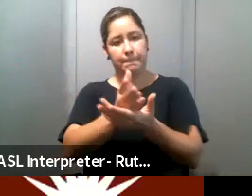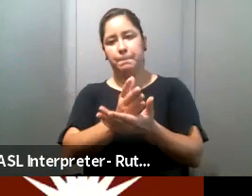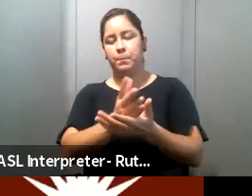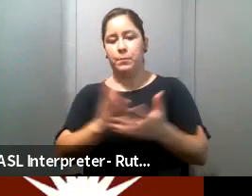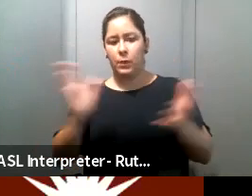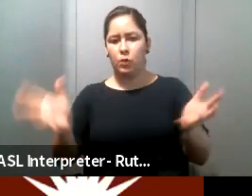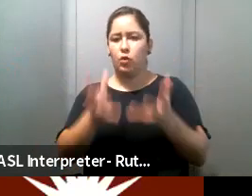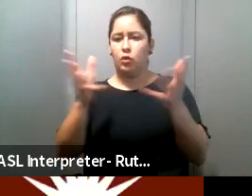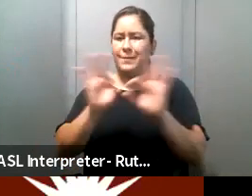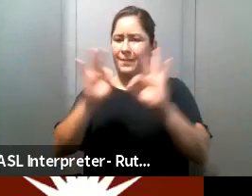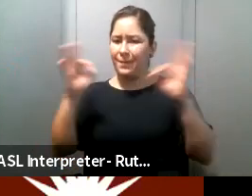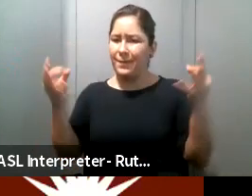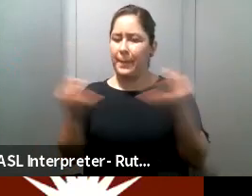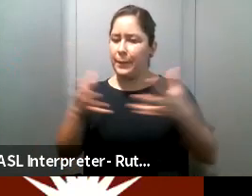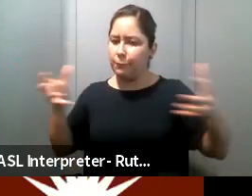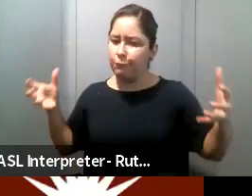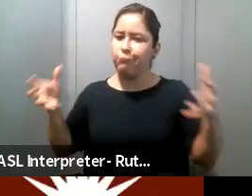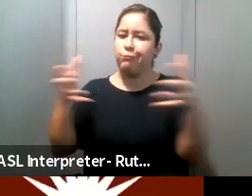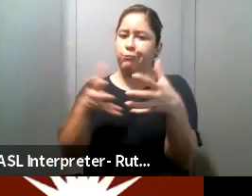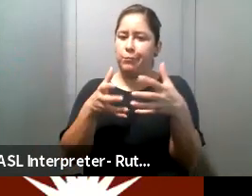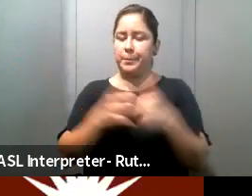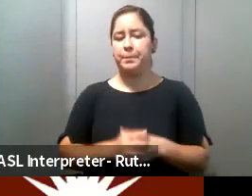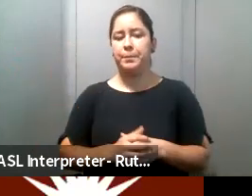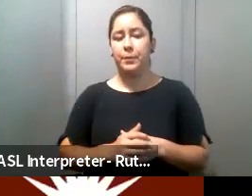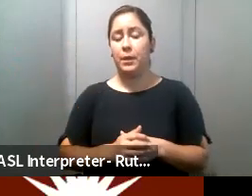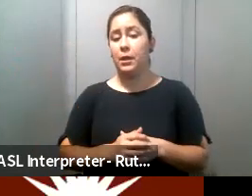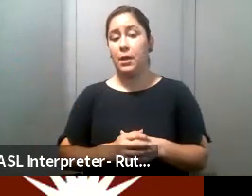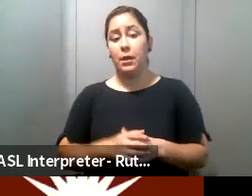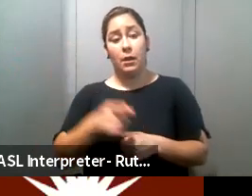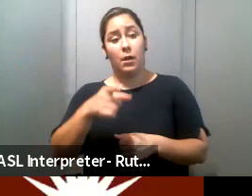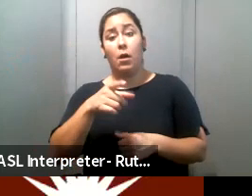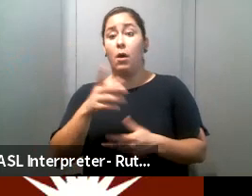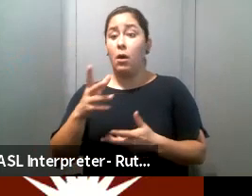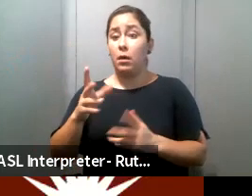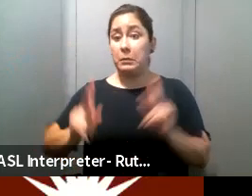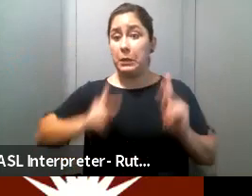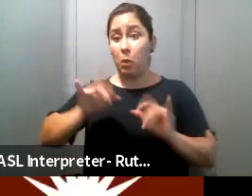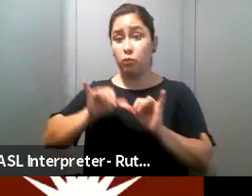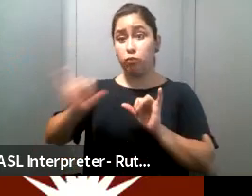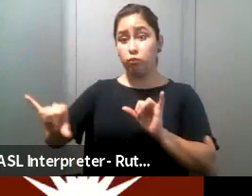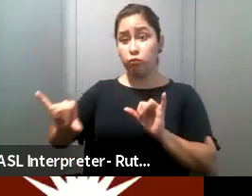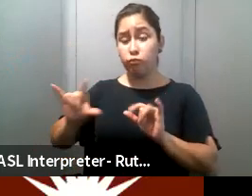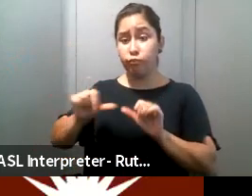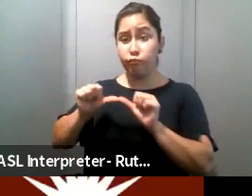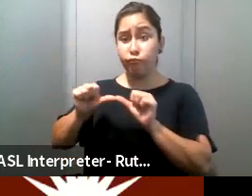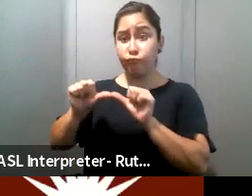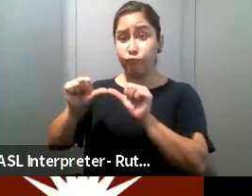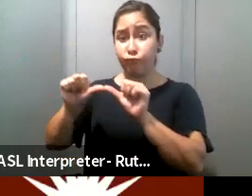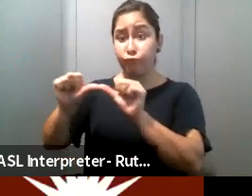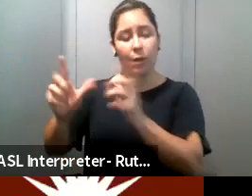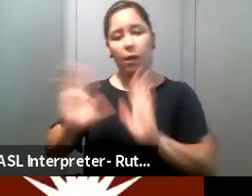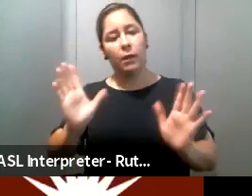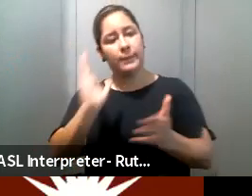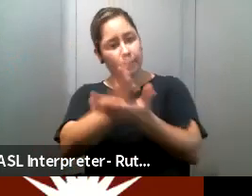familiar y la migración legal, poner fin a las detenciones indefinidas y a la construcción de más centros de detenciones. Realmente